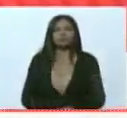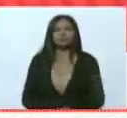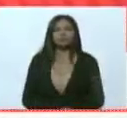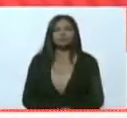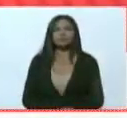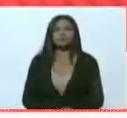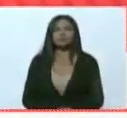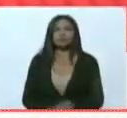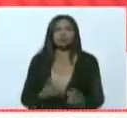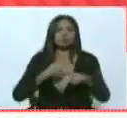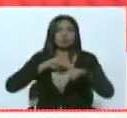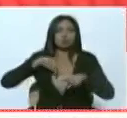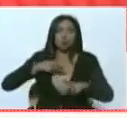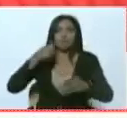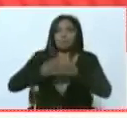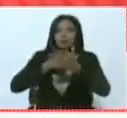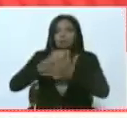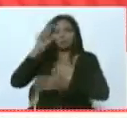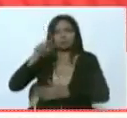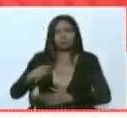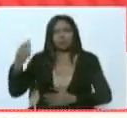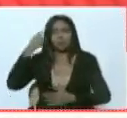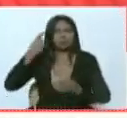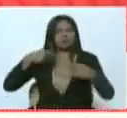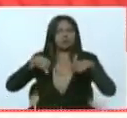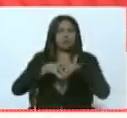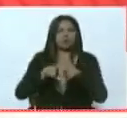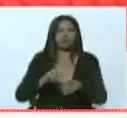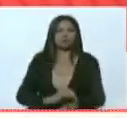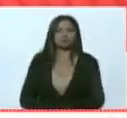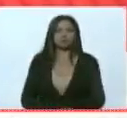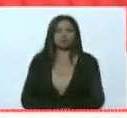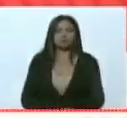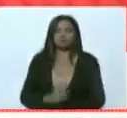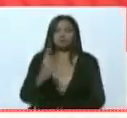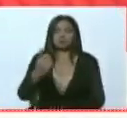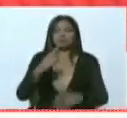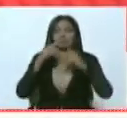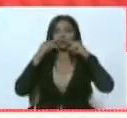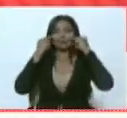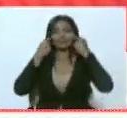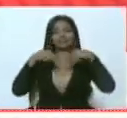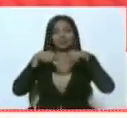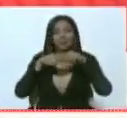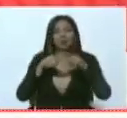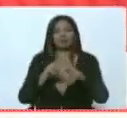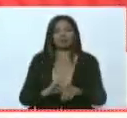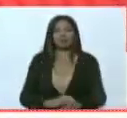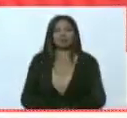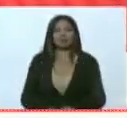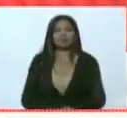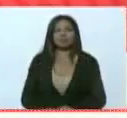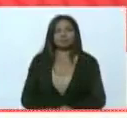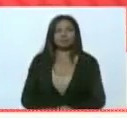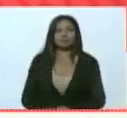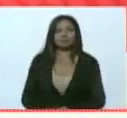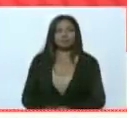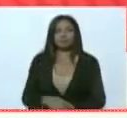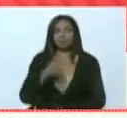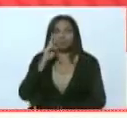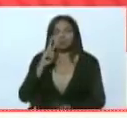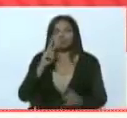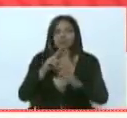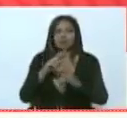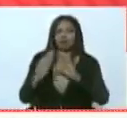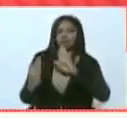a los que batallamos todos los días, con una sonrisa en los labios, con la mirada